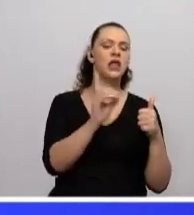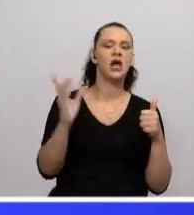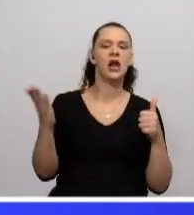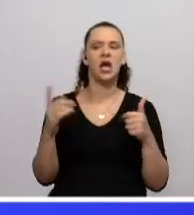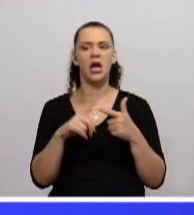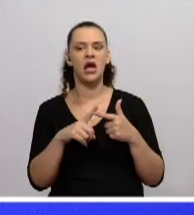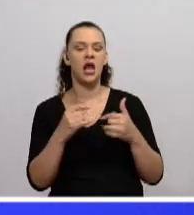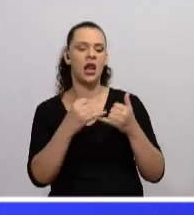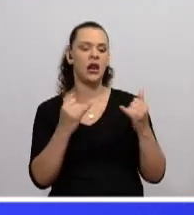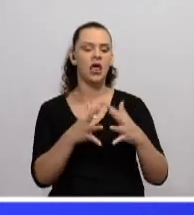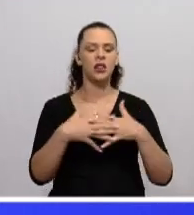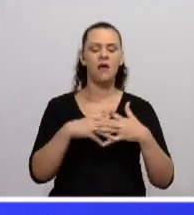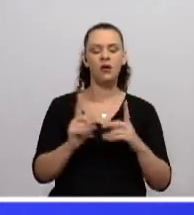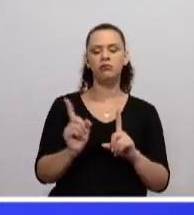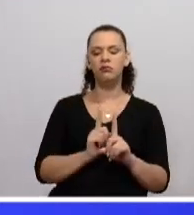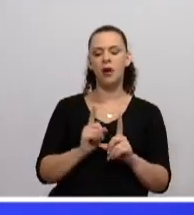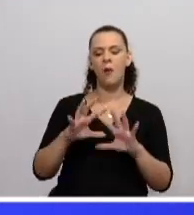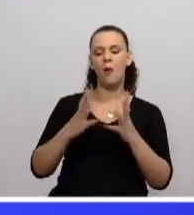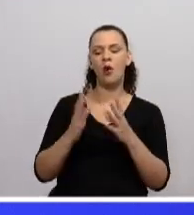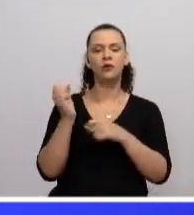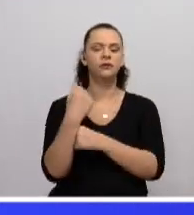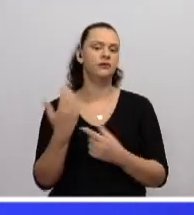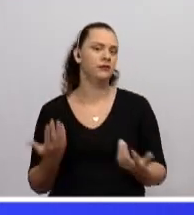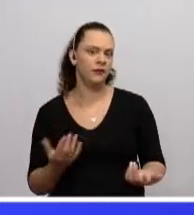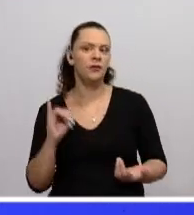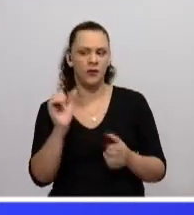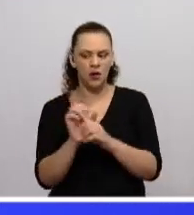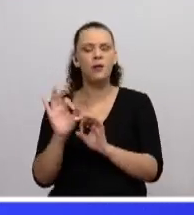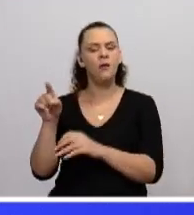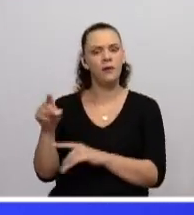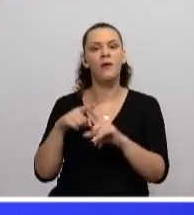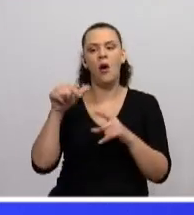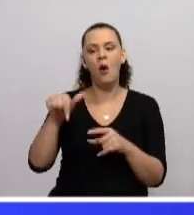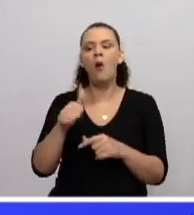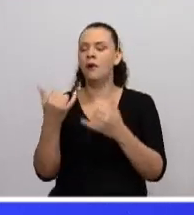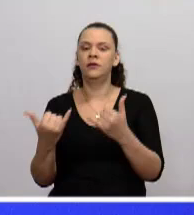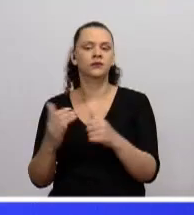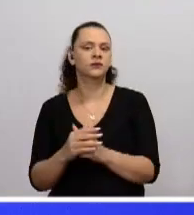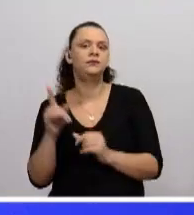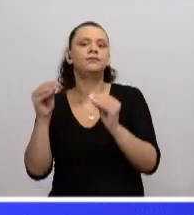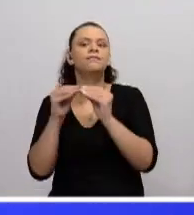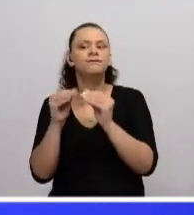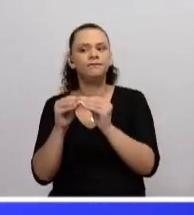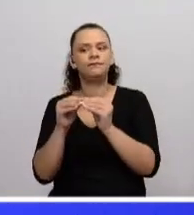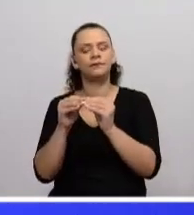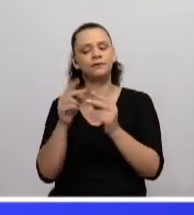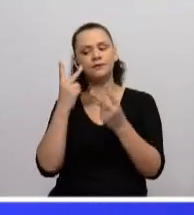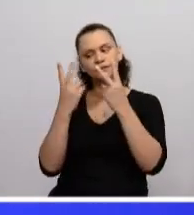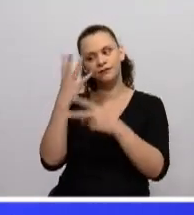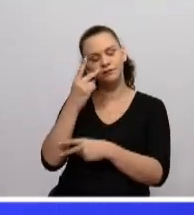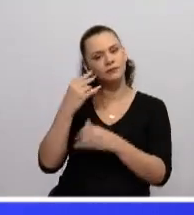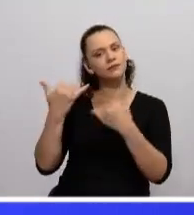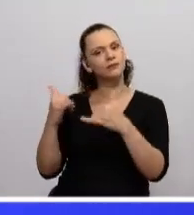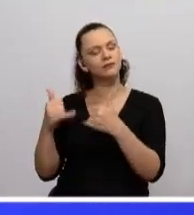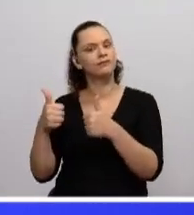derecho meterse en línea de defensas centrales cuando la pelota lo supera que también lo hace muy bien pero hoy es otra actualidad que es mucha más vistos es mucho más